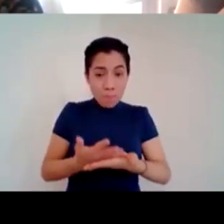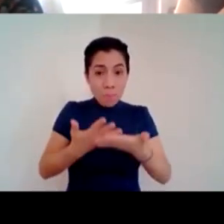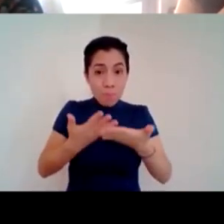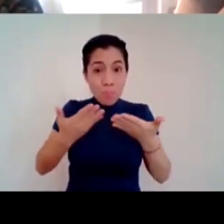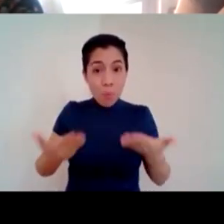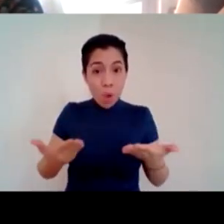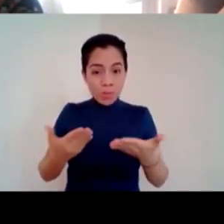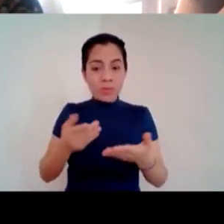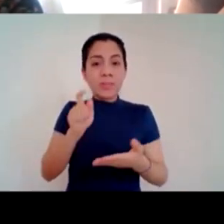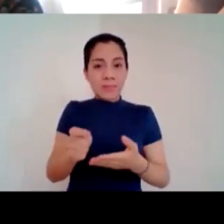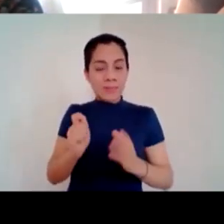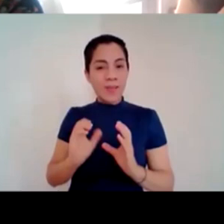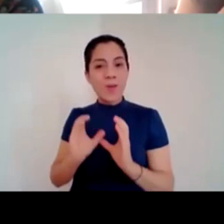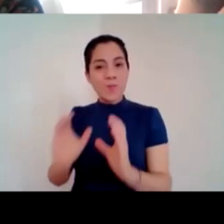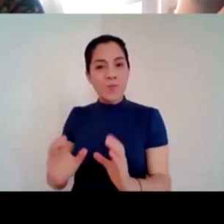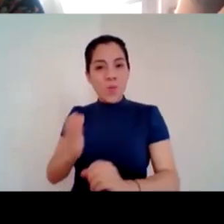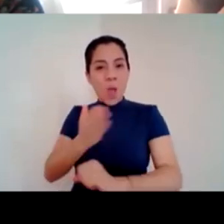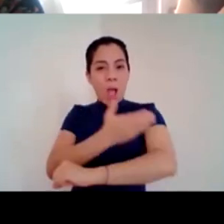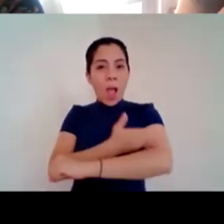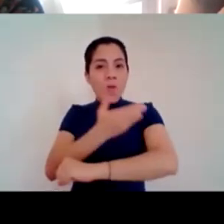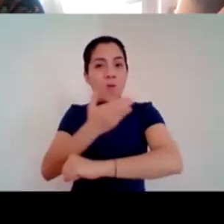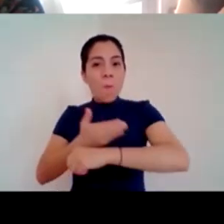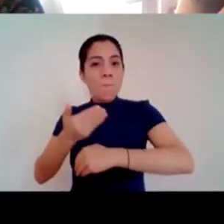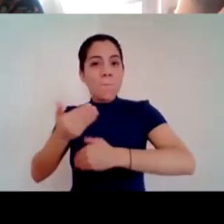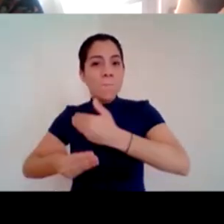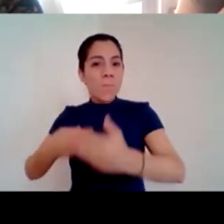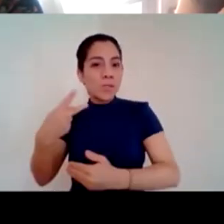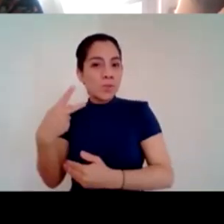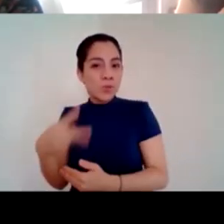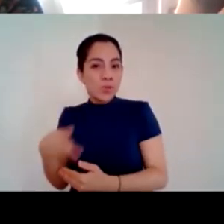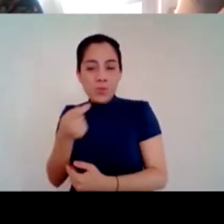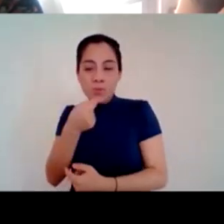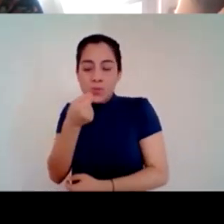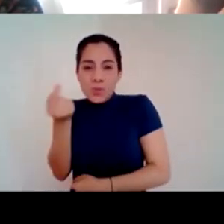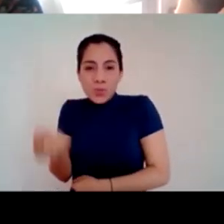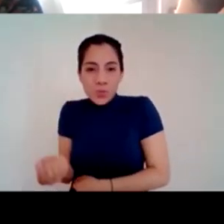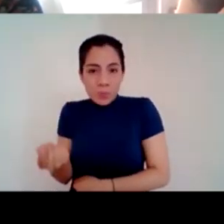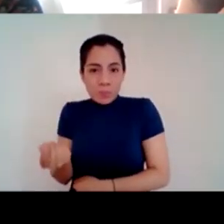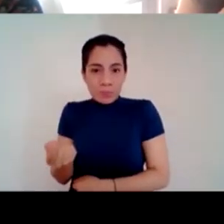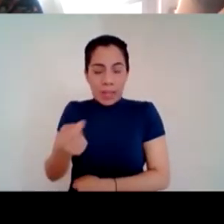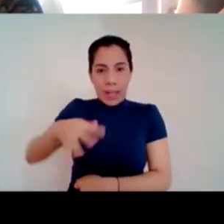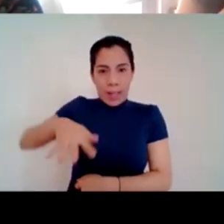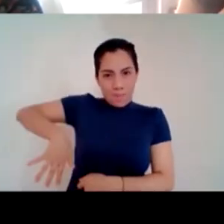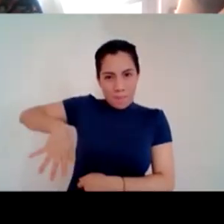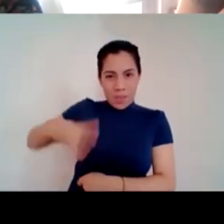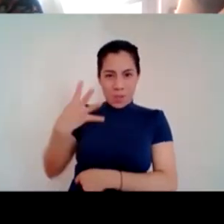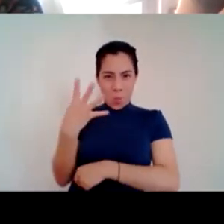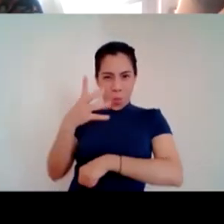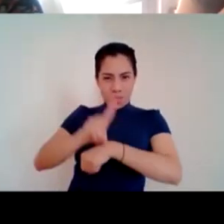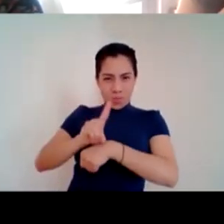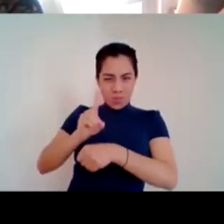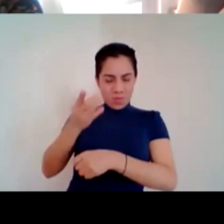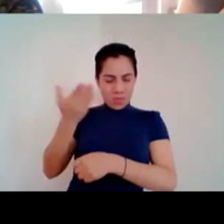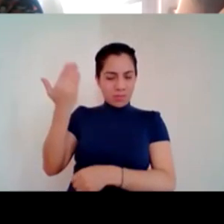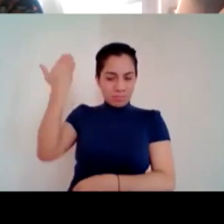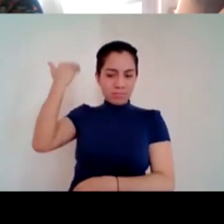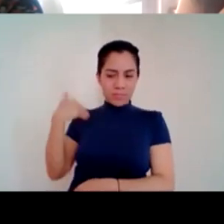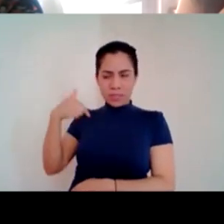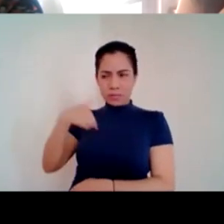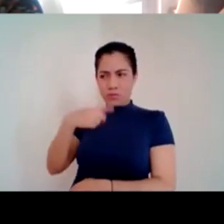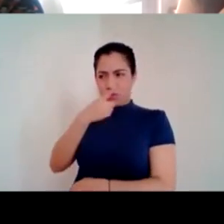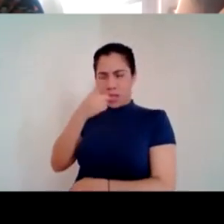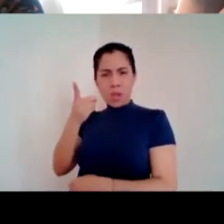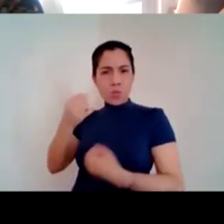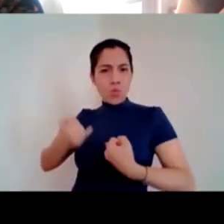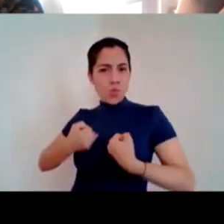acompañamiento oiga hace cuatro días le dije a una chica a una señora ya joven que